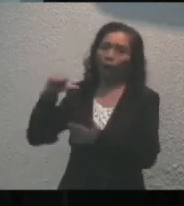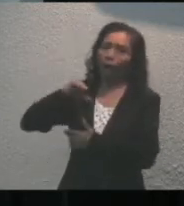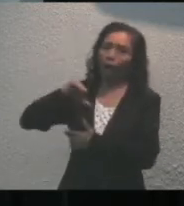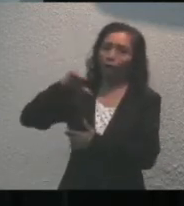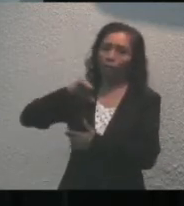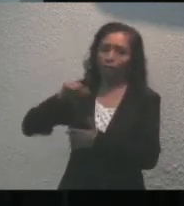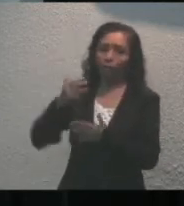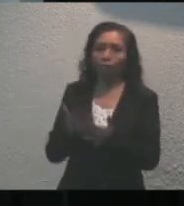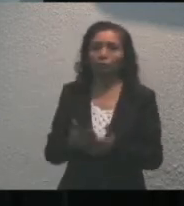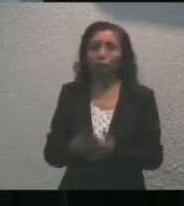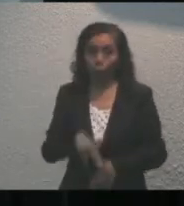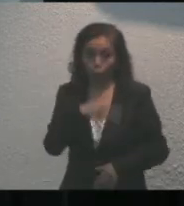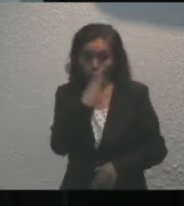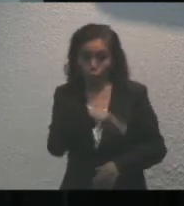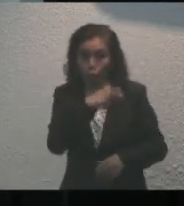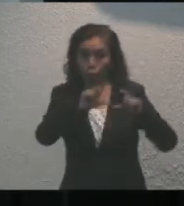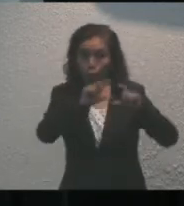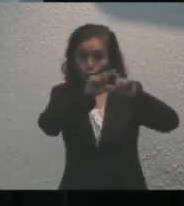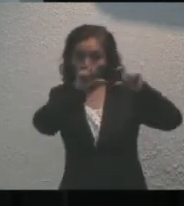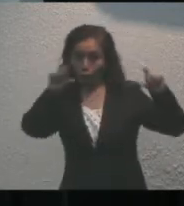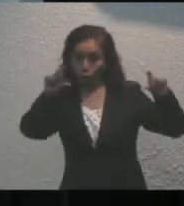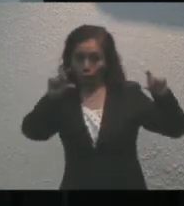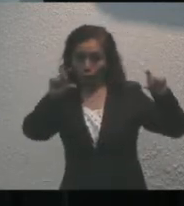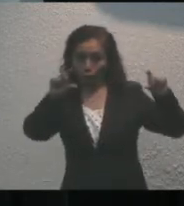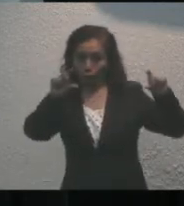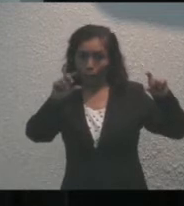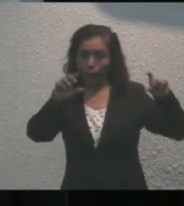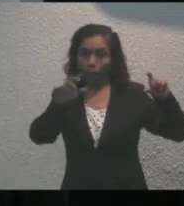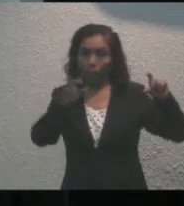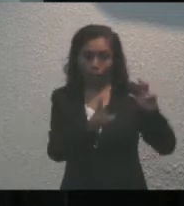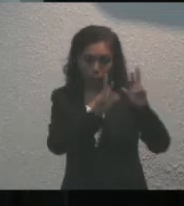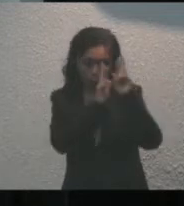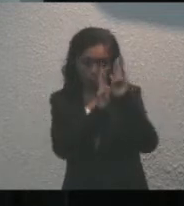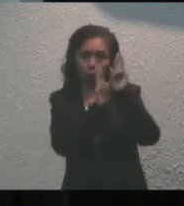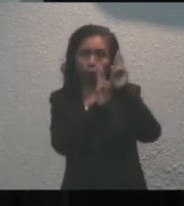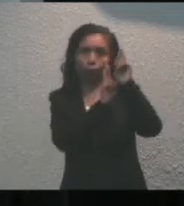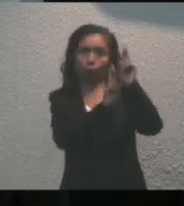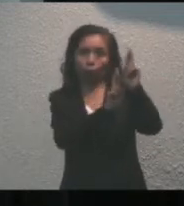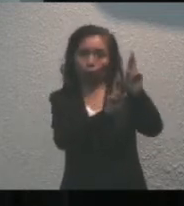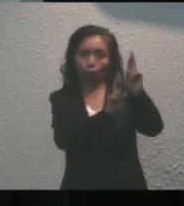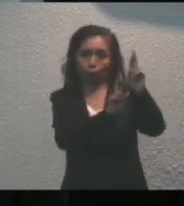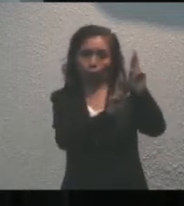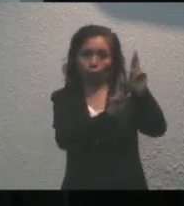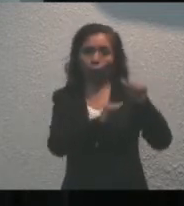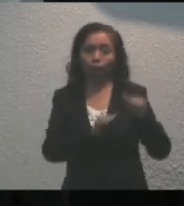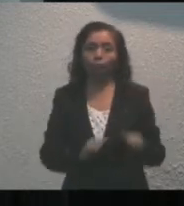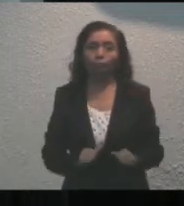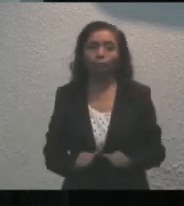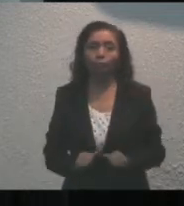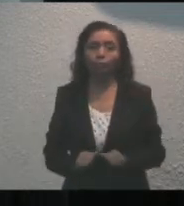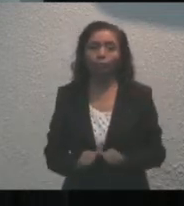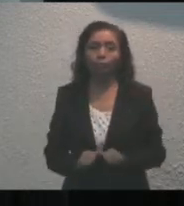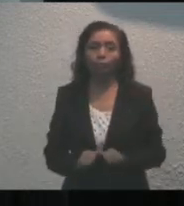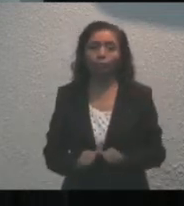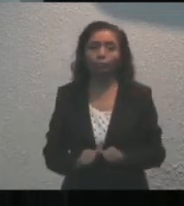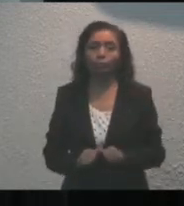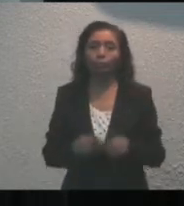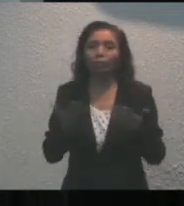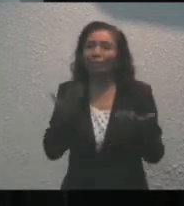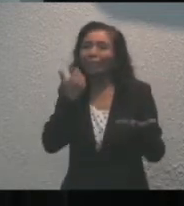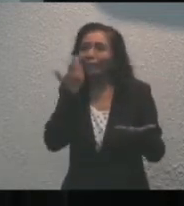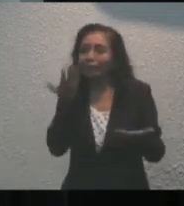Con la inscripción de su nombre en el muro de honor de este recinto legislativo,